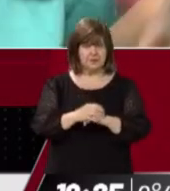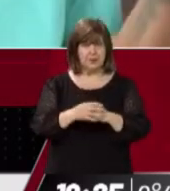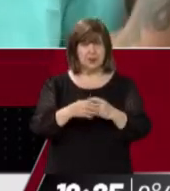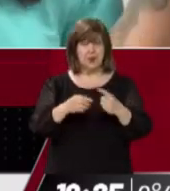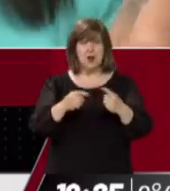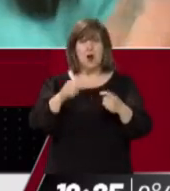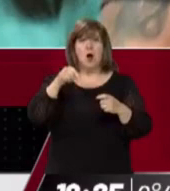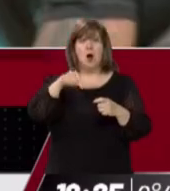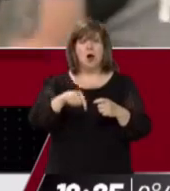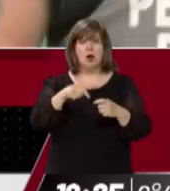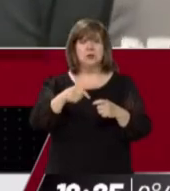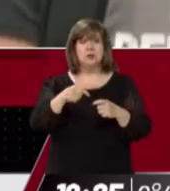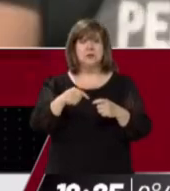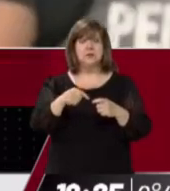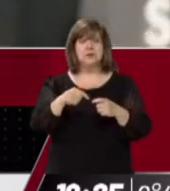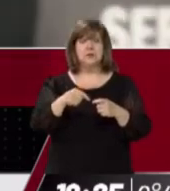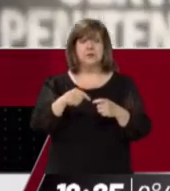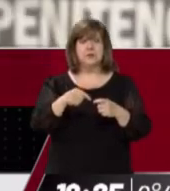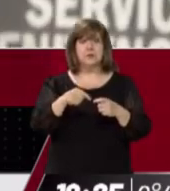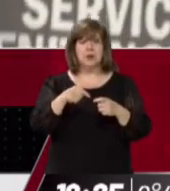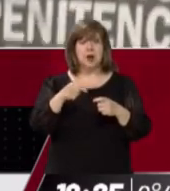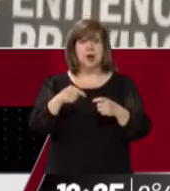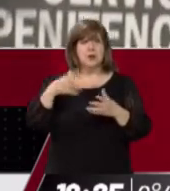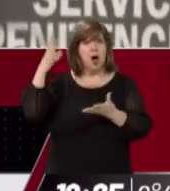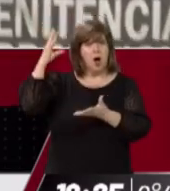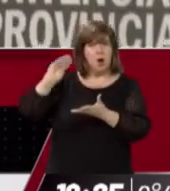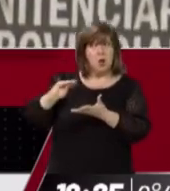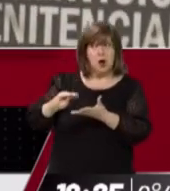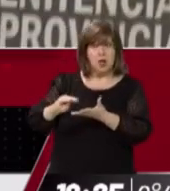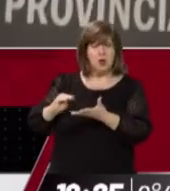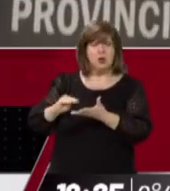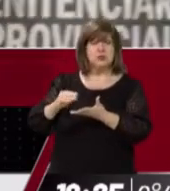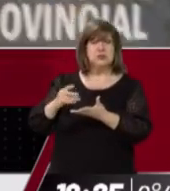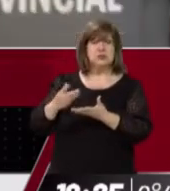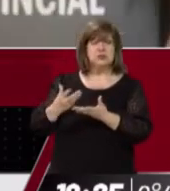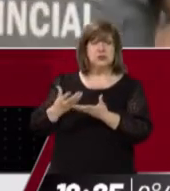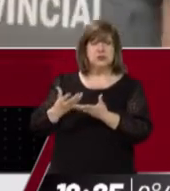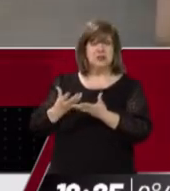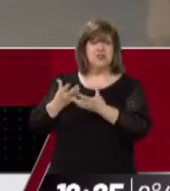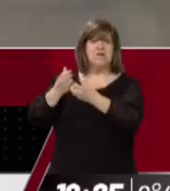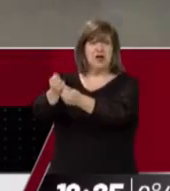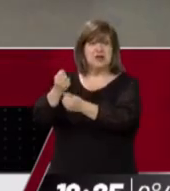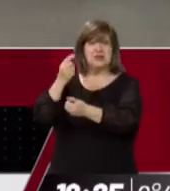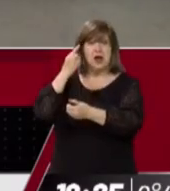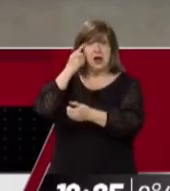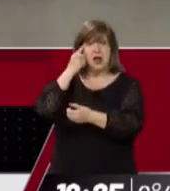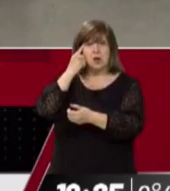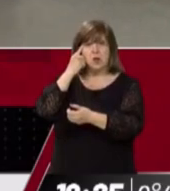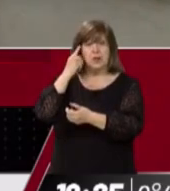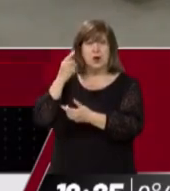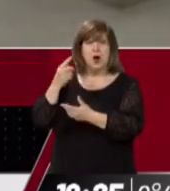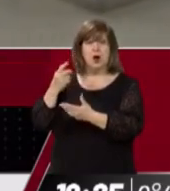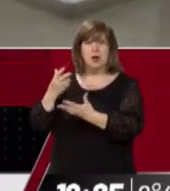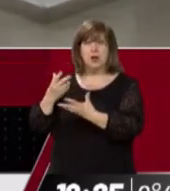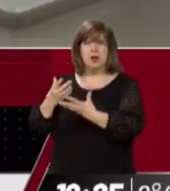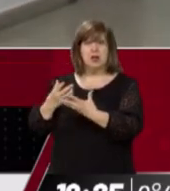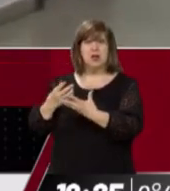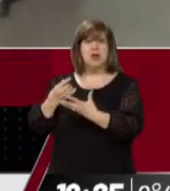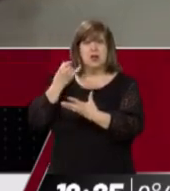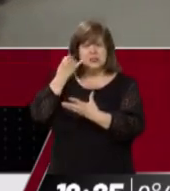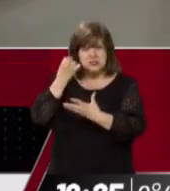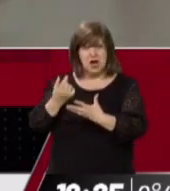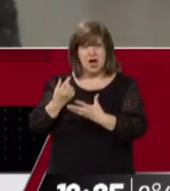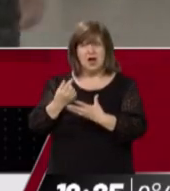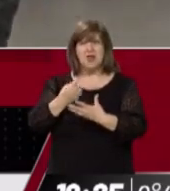las palabras que los abogados usan en tratar de mentirosos donde están